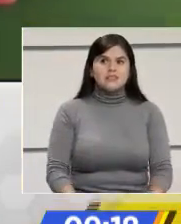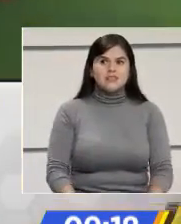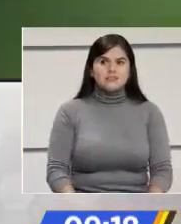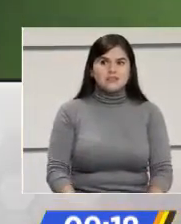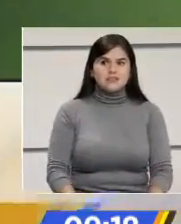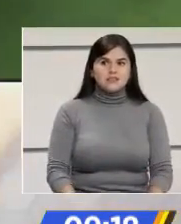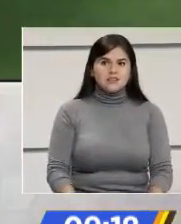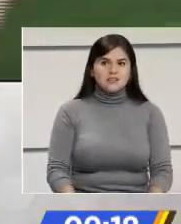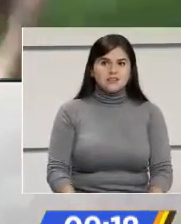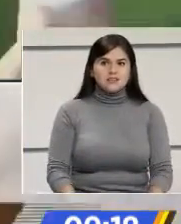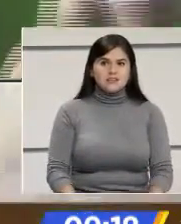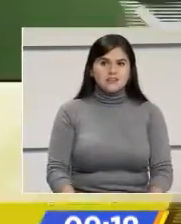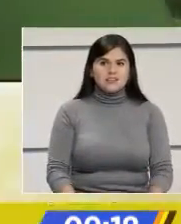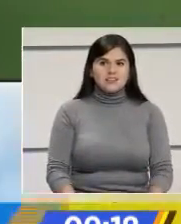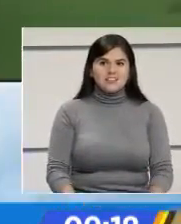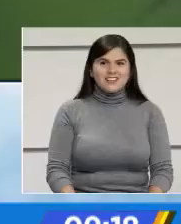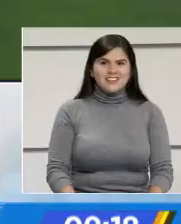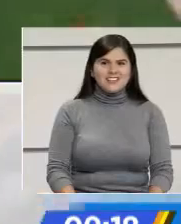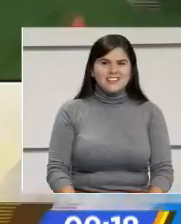cómo.